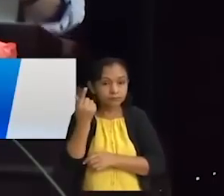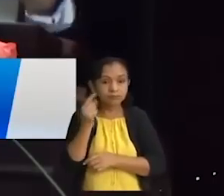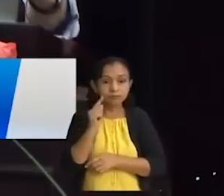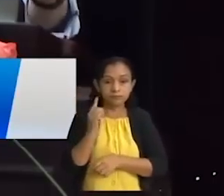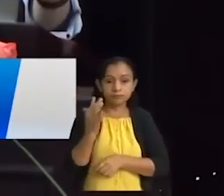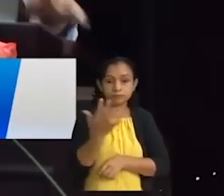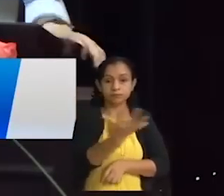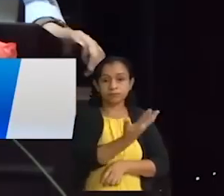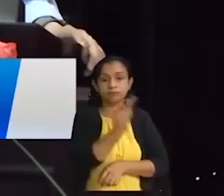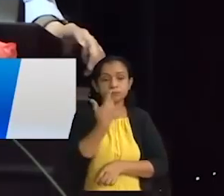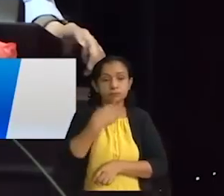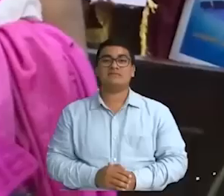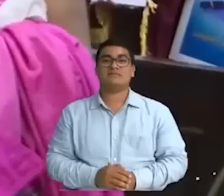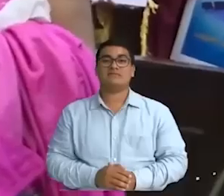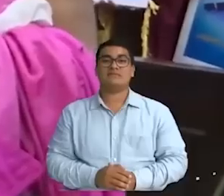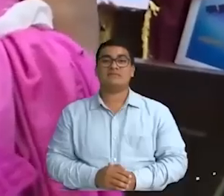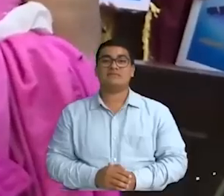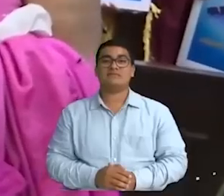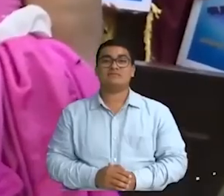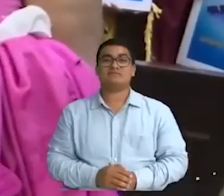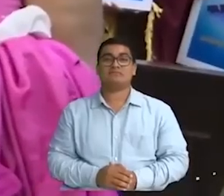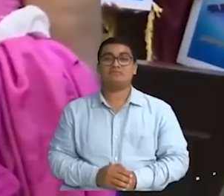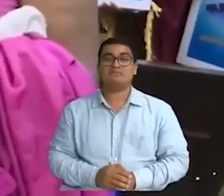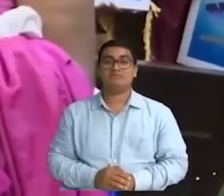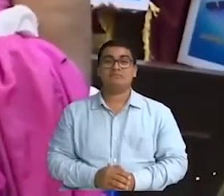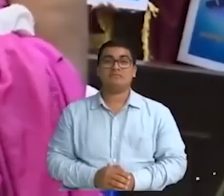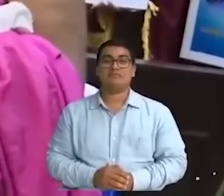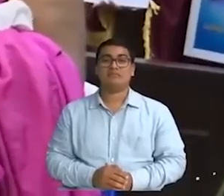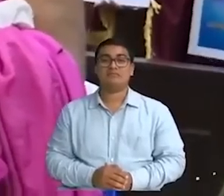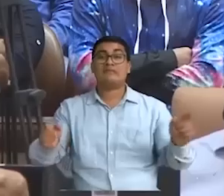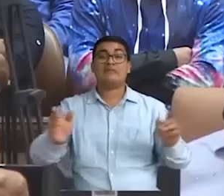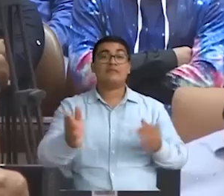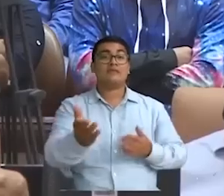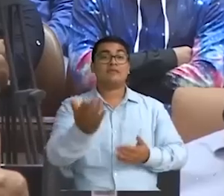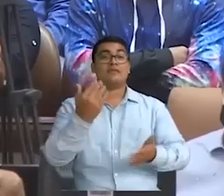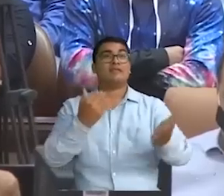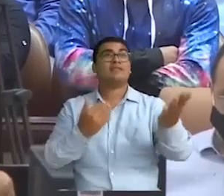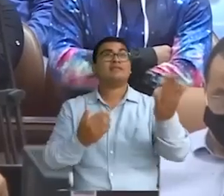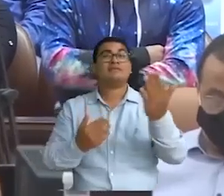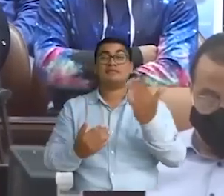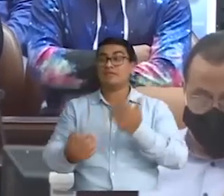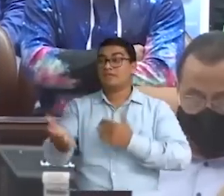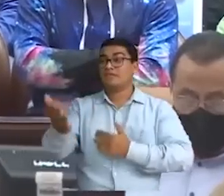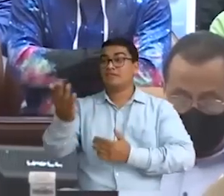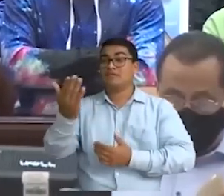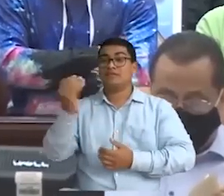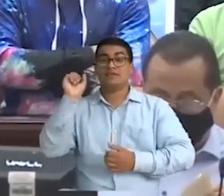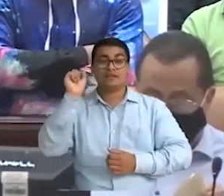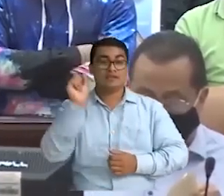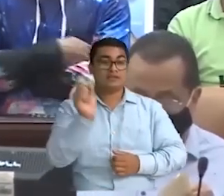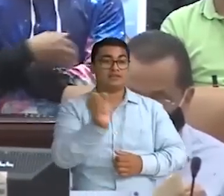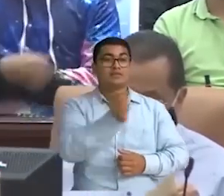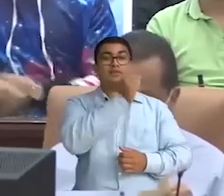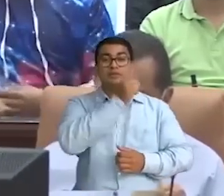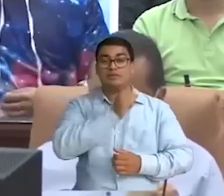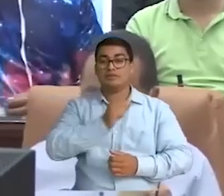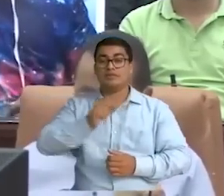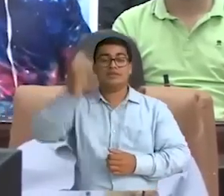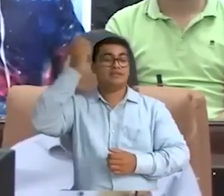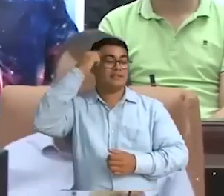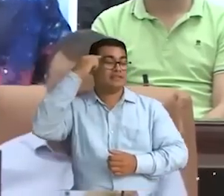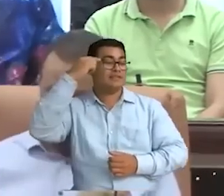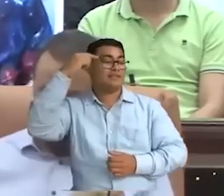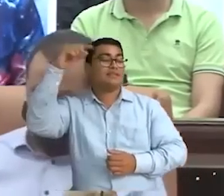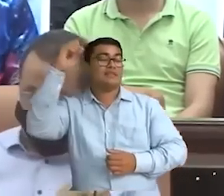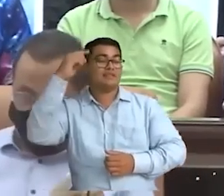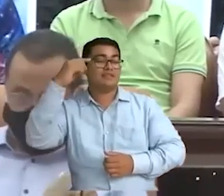entender todos los nicaragüenses. A la ceremonia asistieron familiares de policías y de simpatizantes sandinistas que murieron en el contexto de